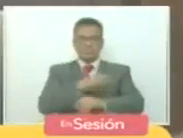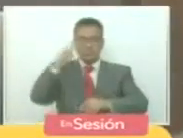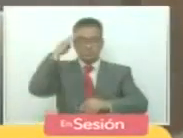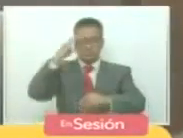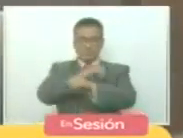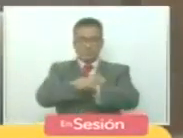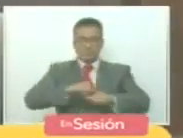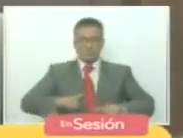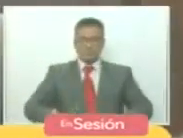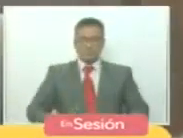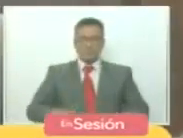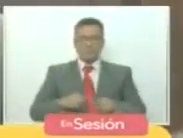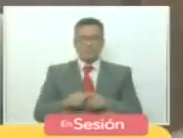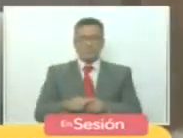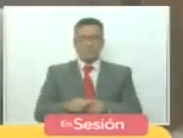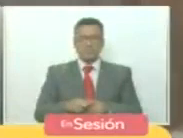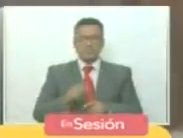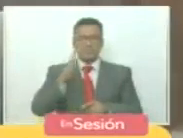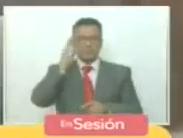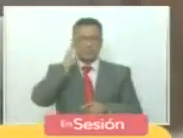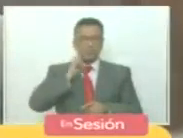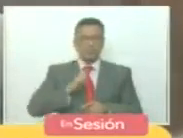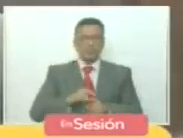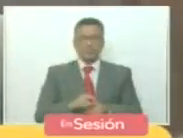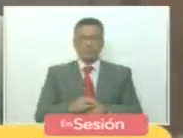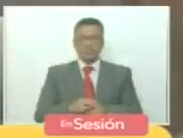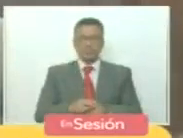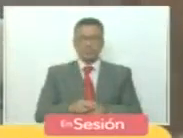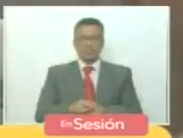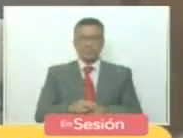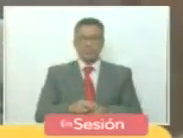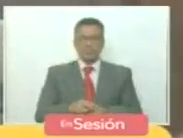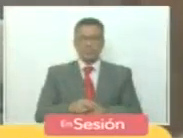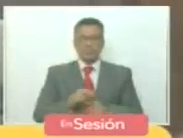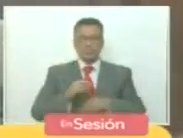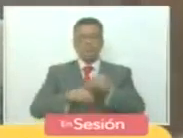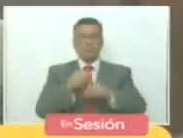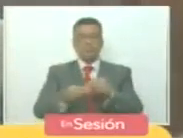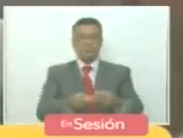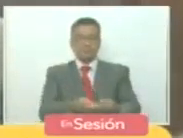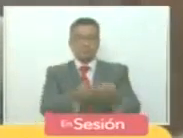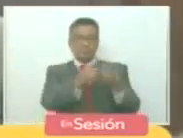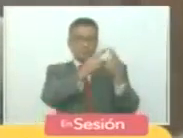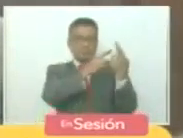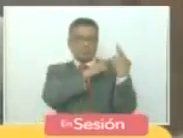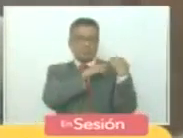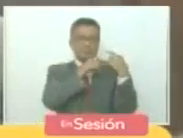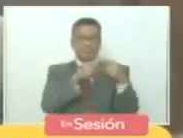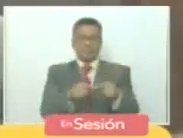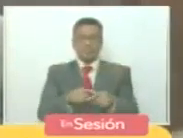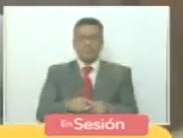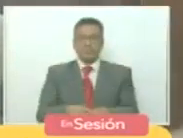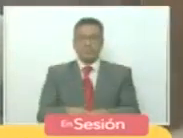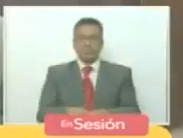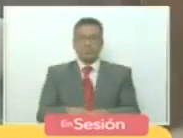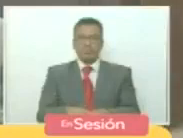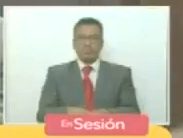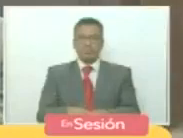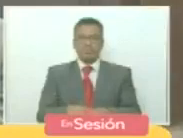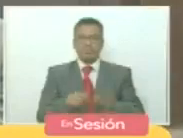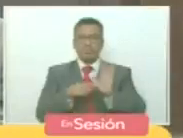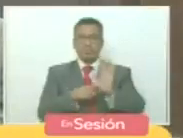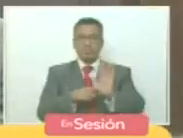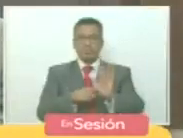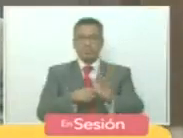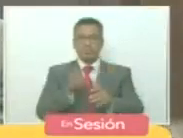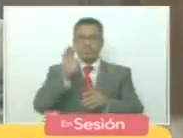Armada Nacional Bolivariana, que va a asumir la responsabilidad de una